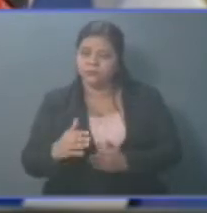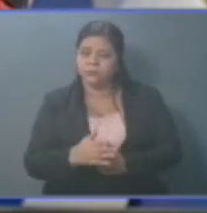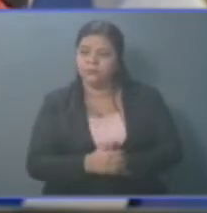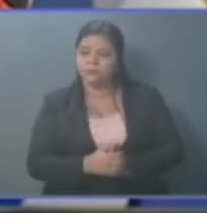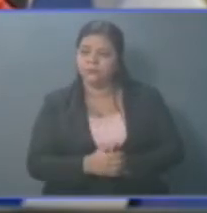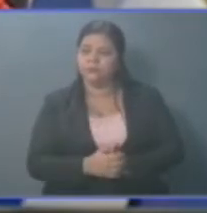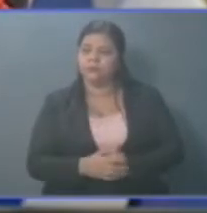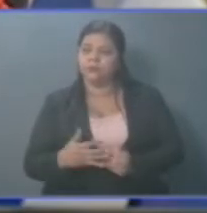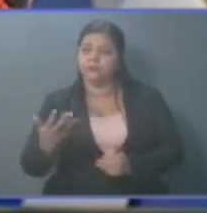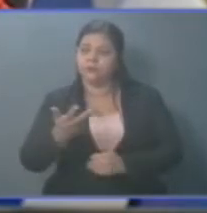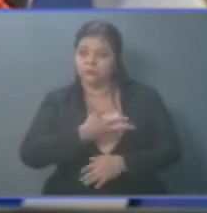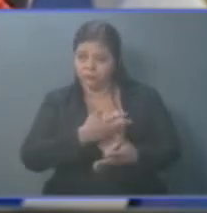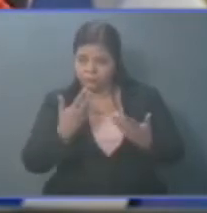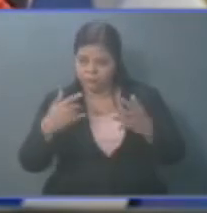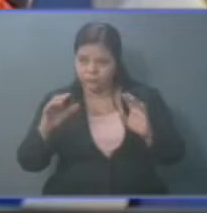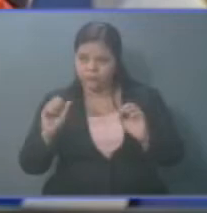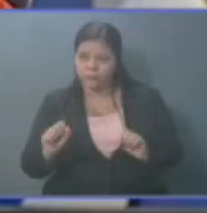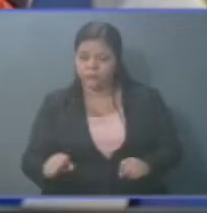que nos permita